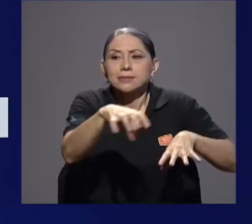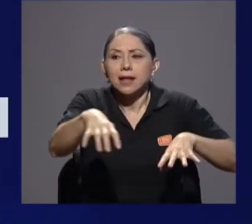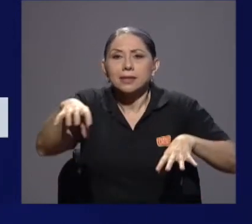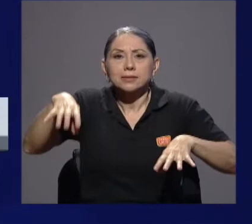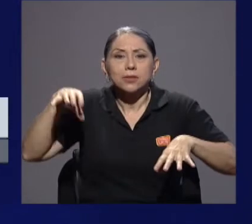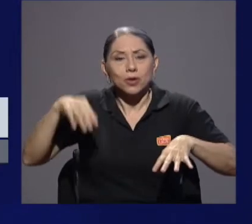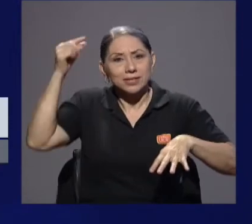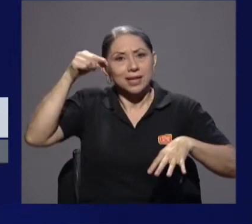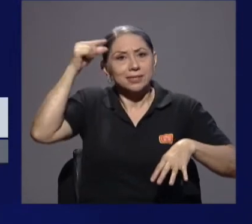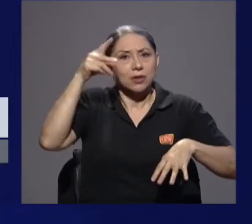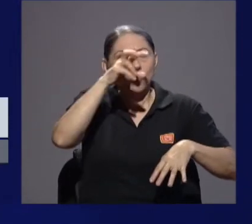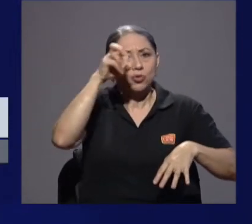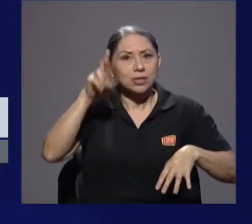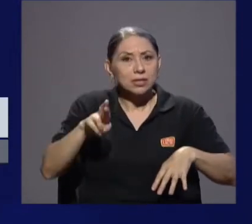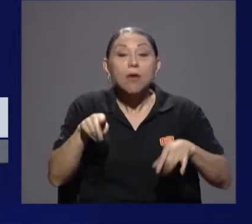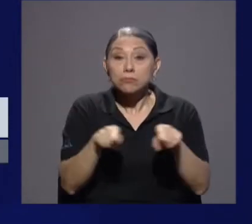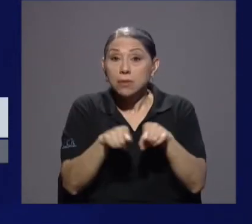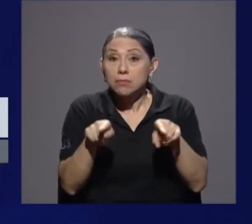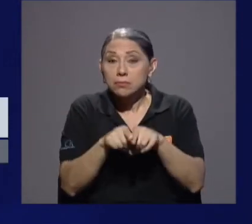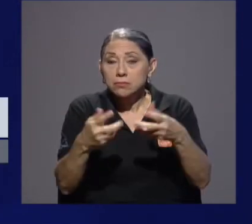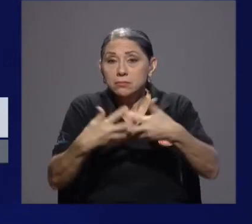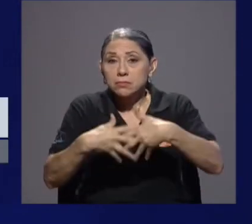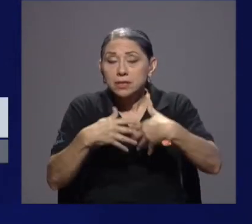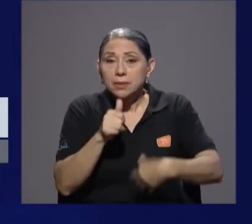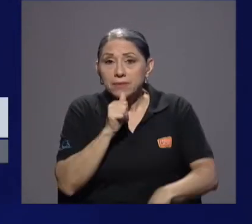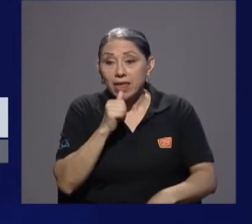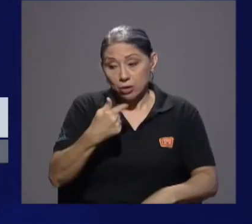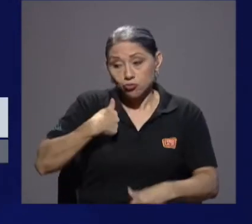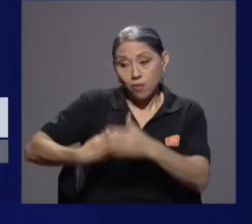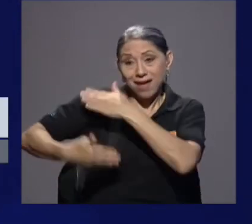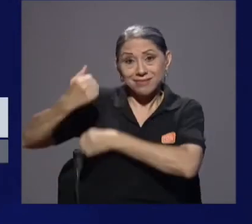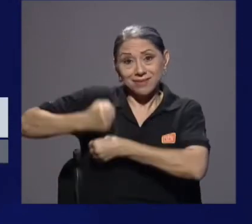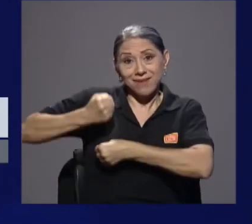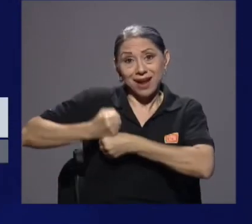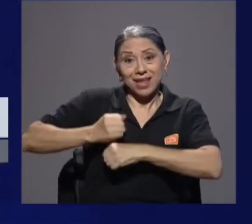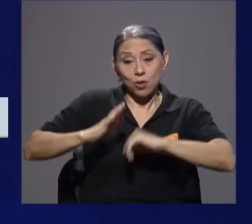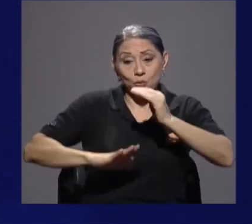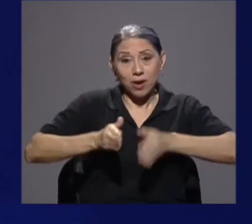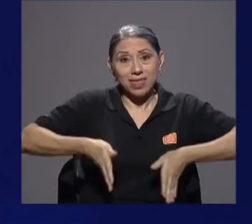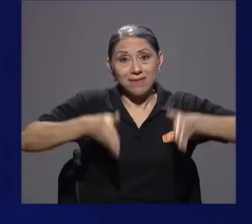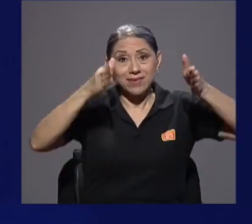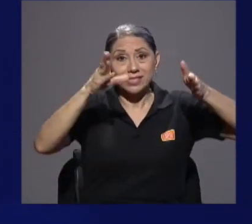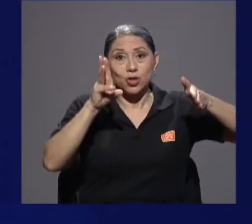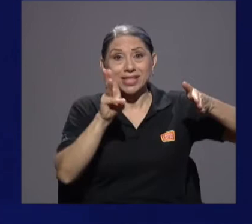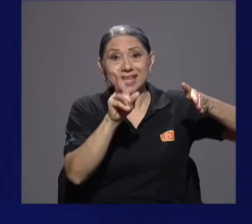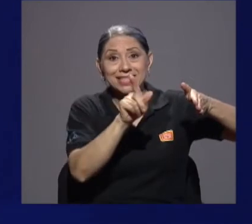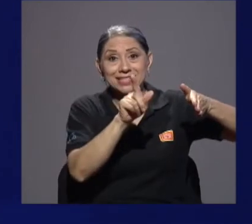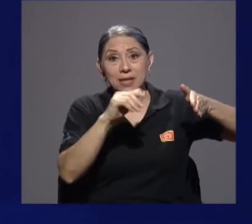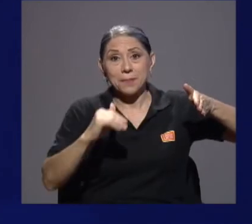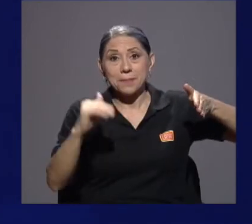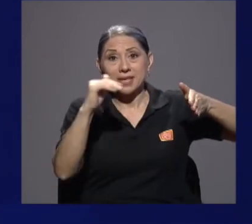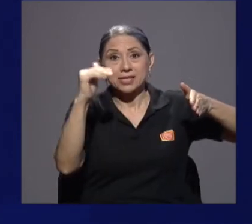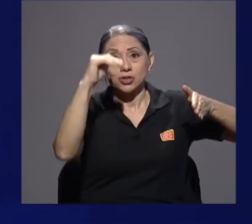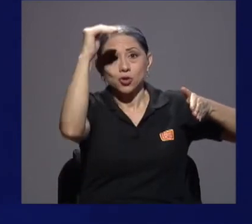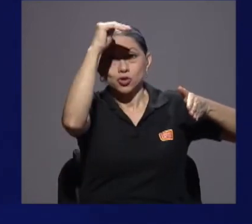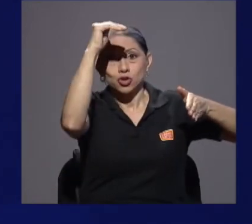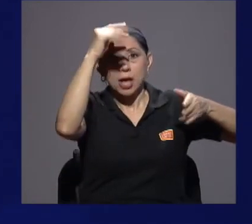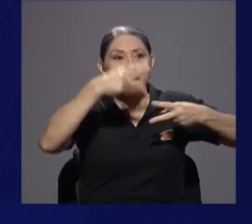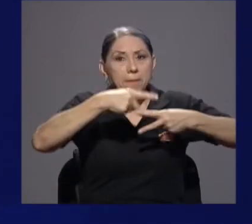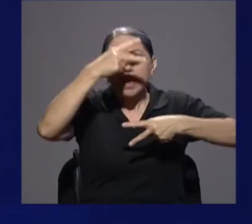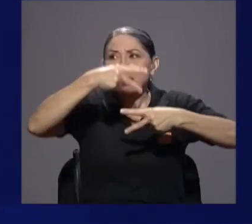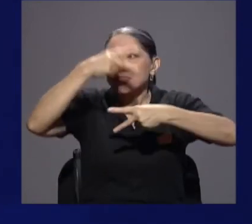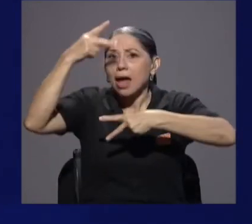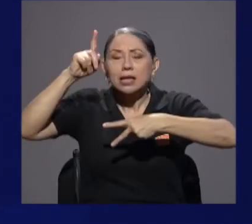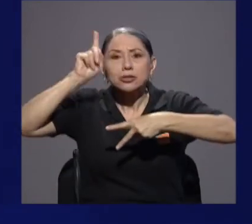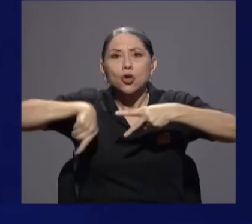costarricense e inclusive de la empresa privada. Yo trabajé en un edificio de 6 pisos que no tenía una sola ventana que se pudiera abrir. Tenemos